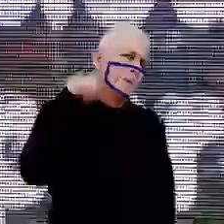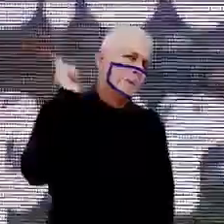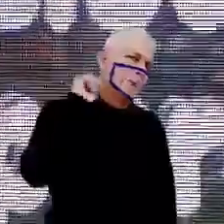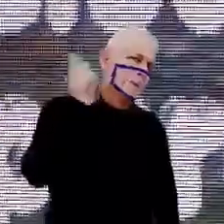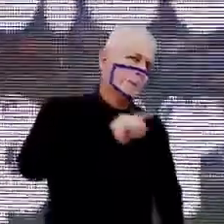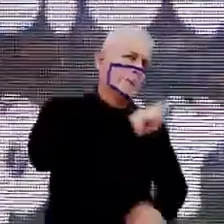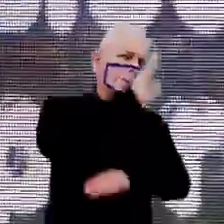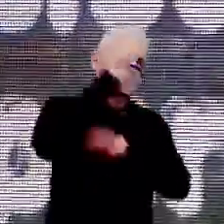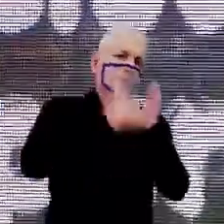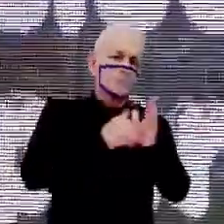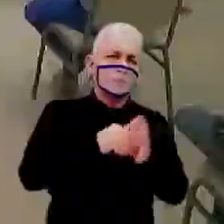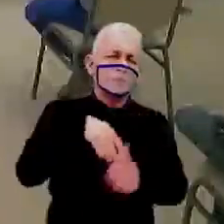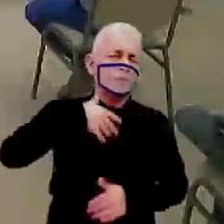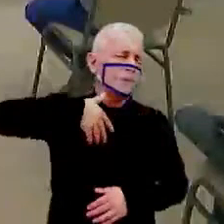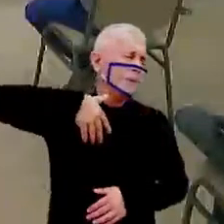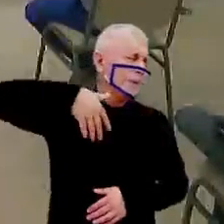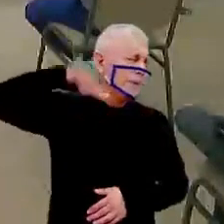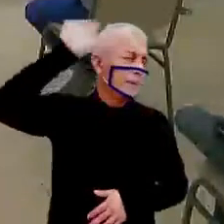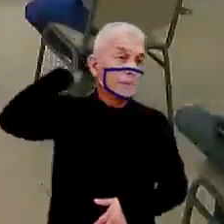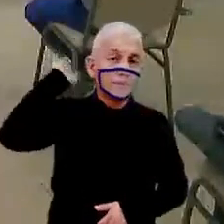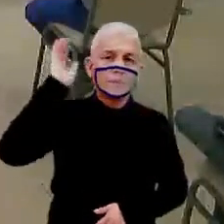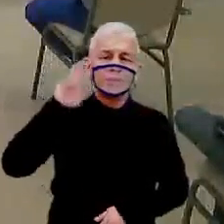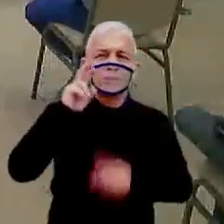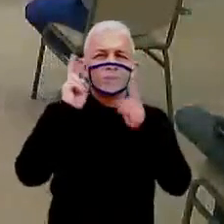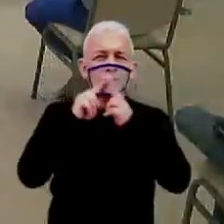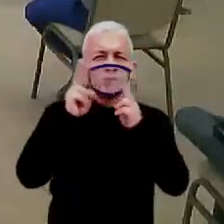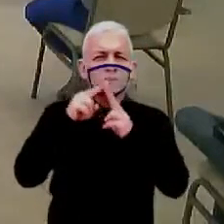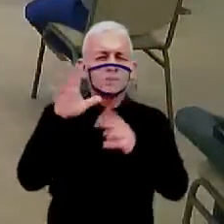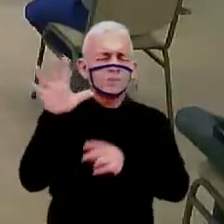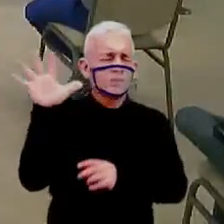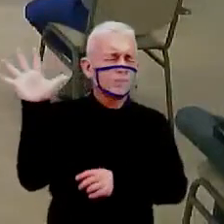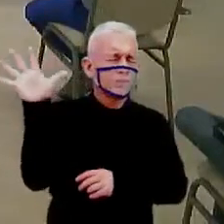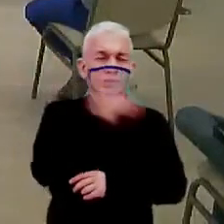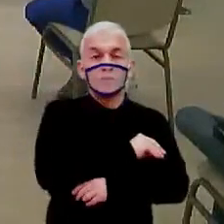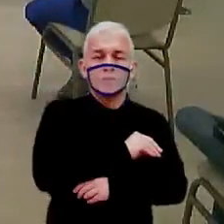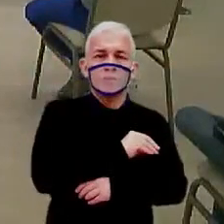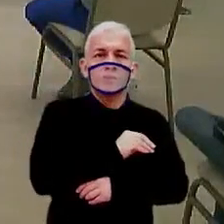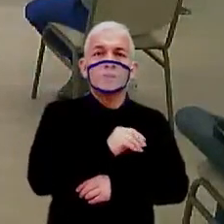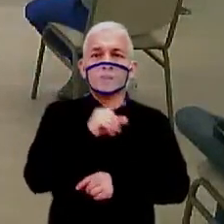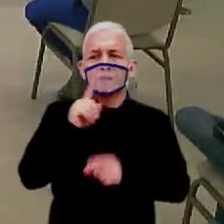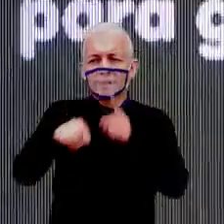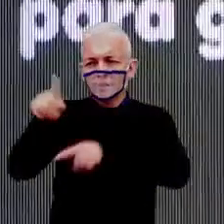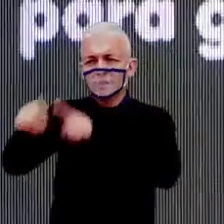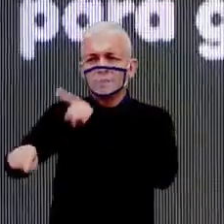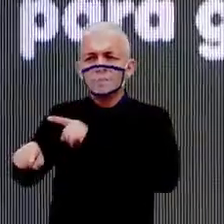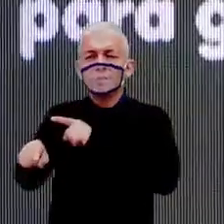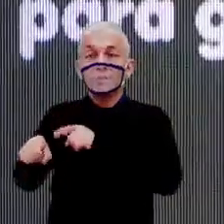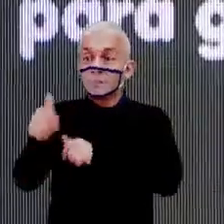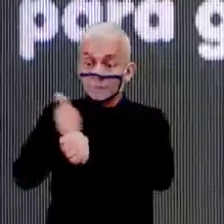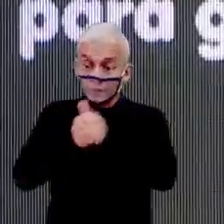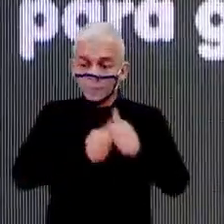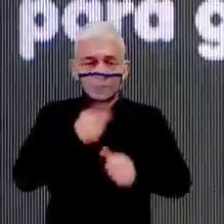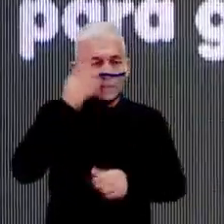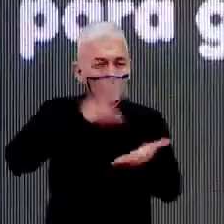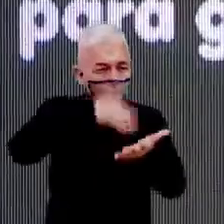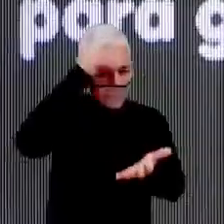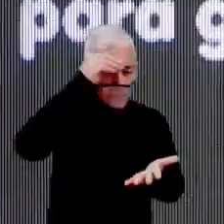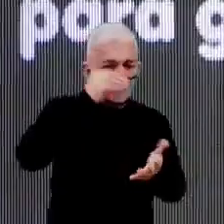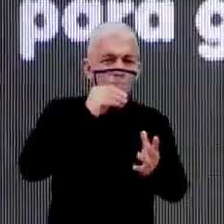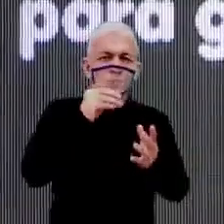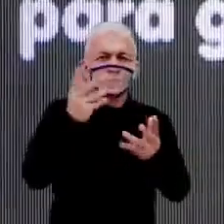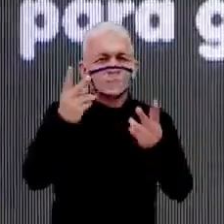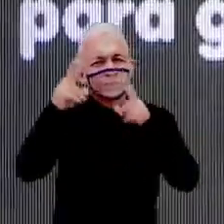gabinete, porque tiene muchos años, pero es el conocimiento. Cada uno de nosotros ha hecho un curso de conocer,